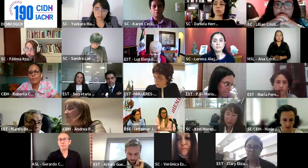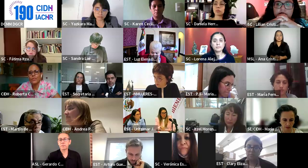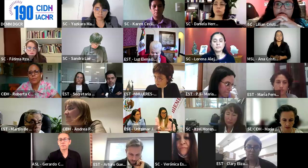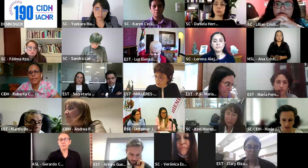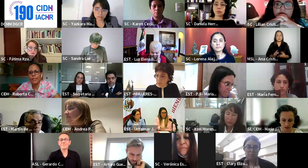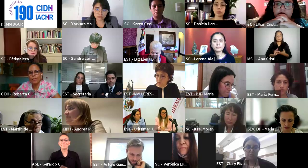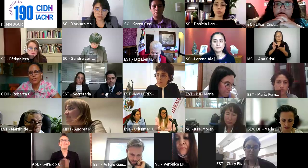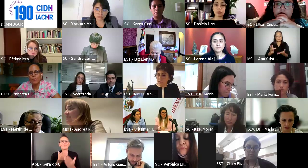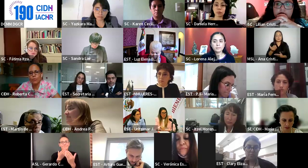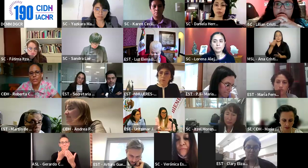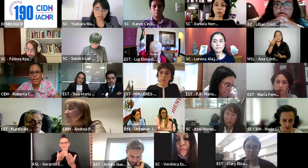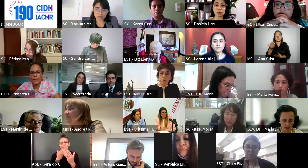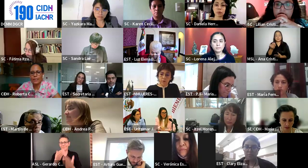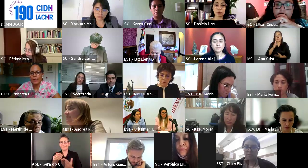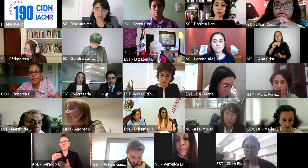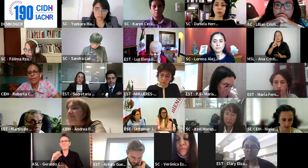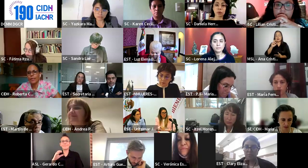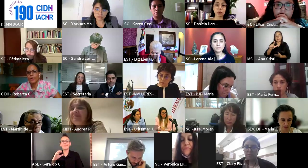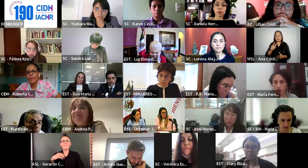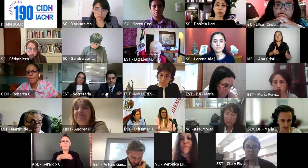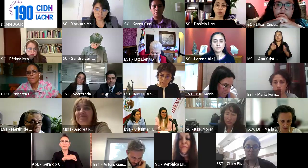Thank you very much, Commissioner Bernal. Commissioner Pochak.